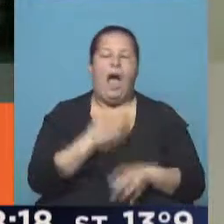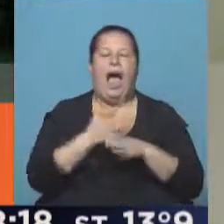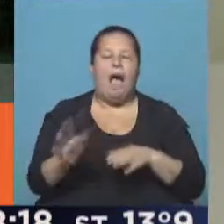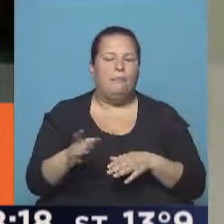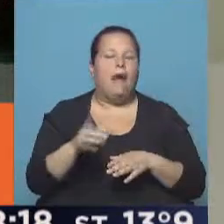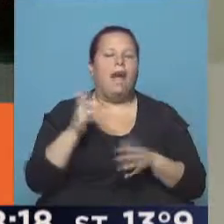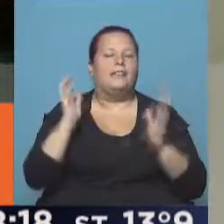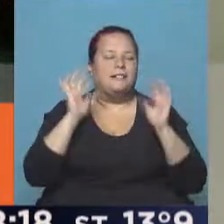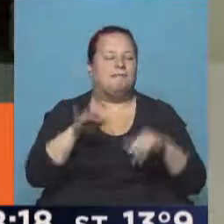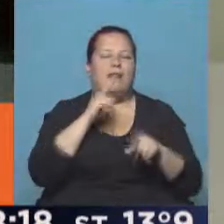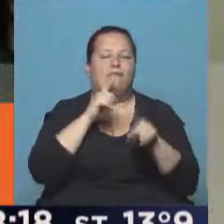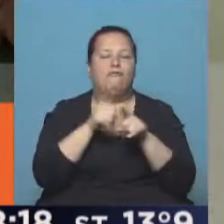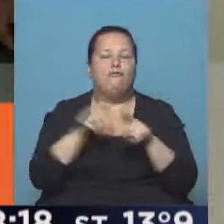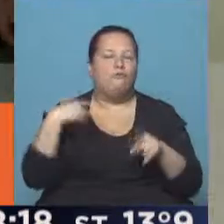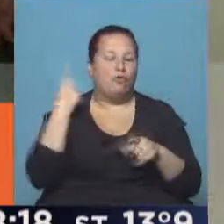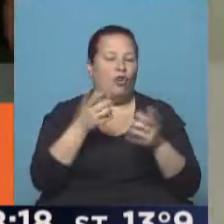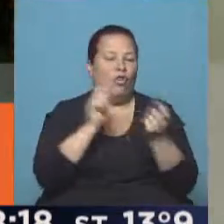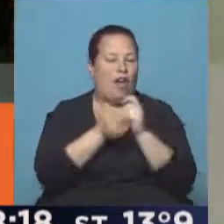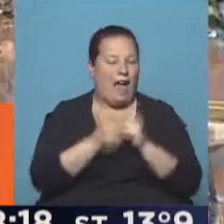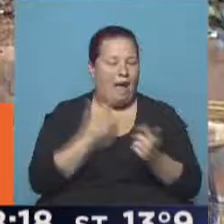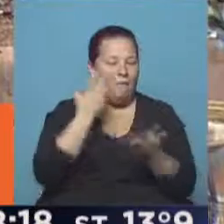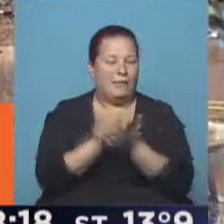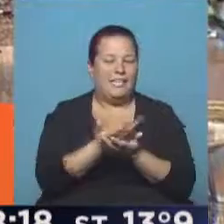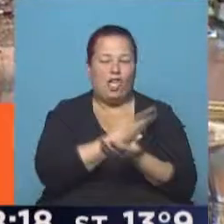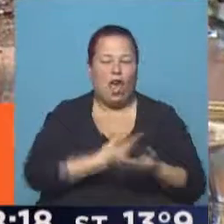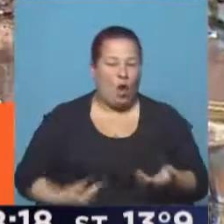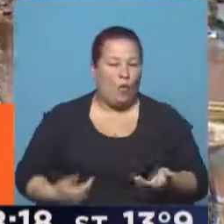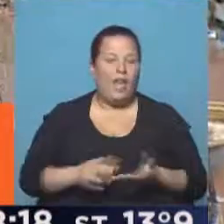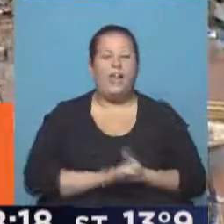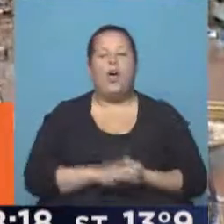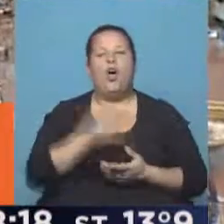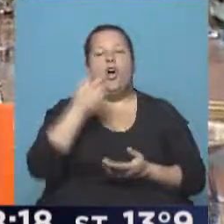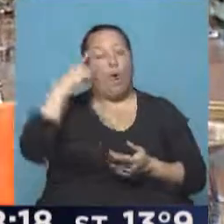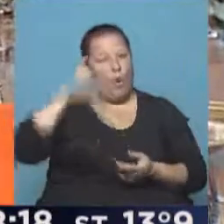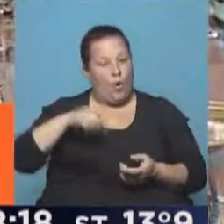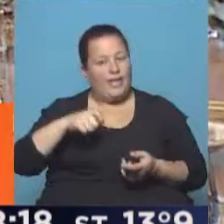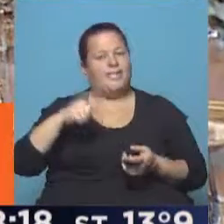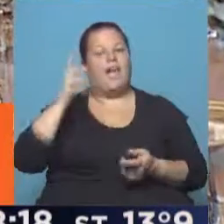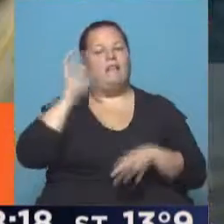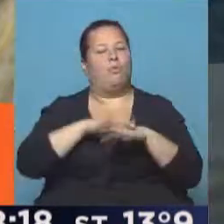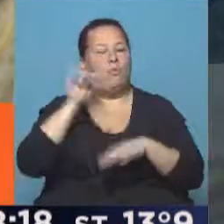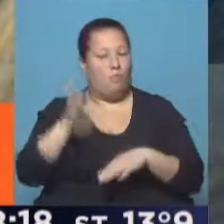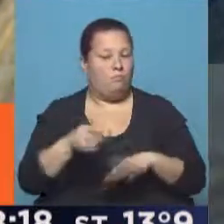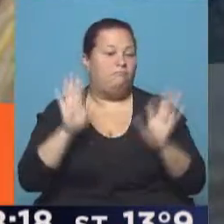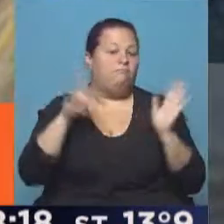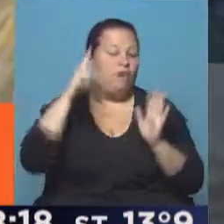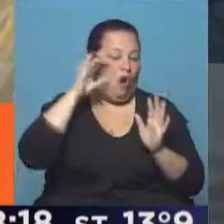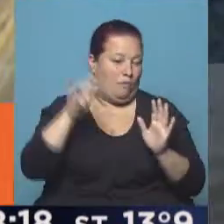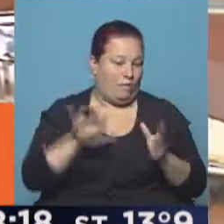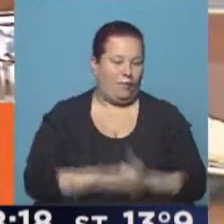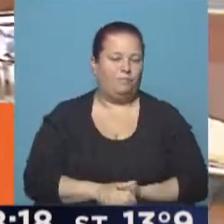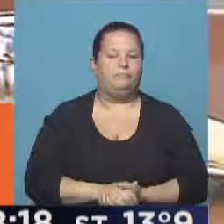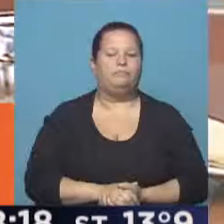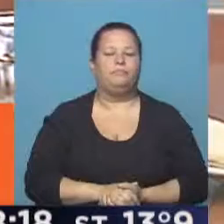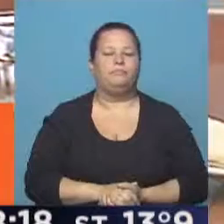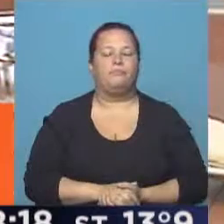seguir concentrando, como en el conjunto, las reformas que ha mandado el Poder Ejecutivo, el Poder Judicial y la acusación según su propio interés.